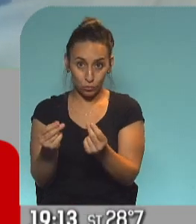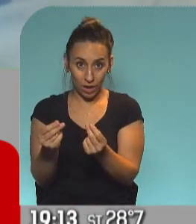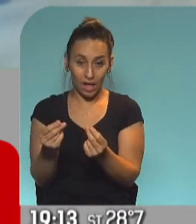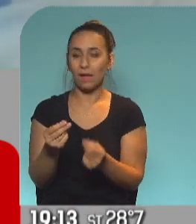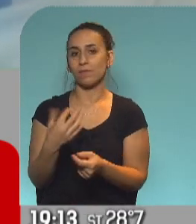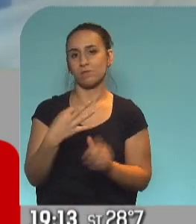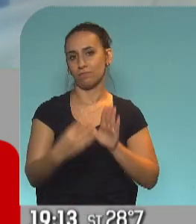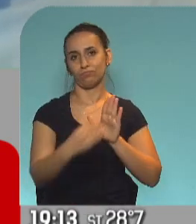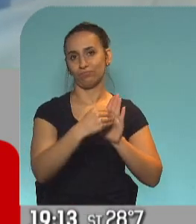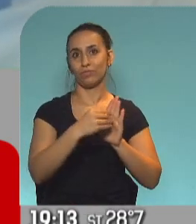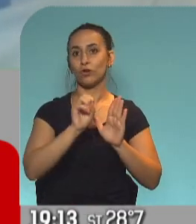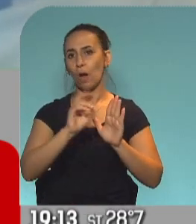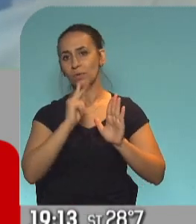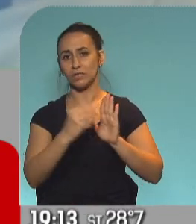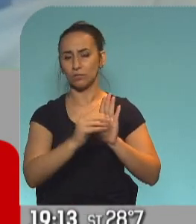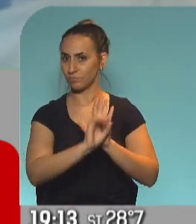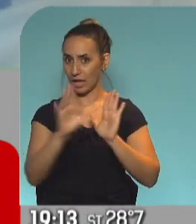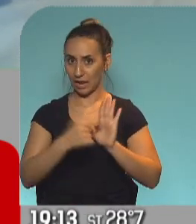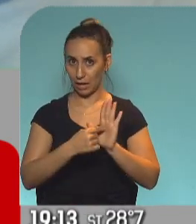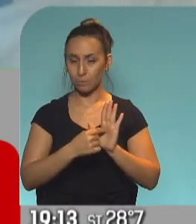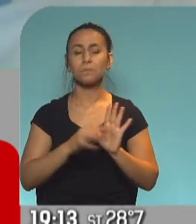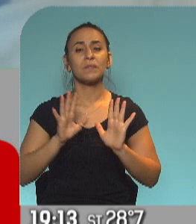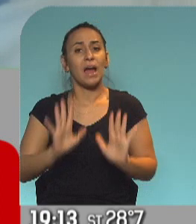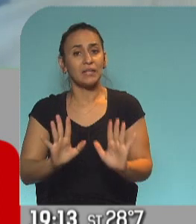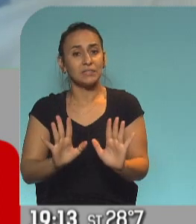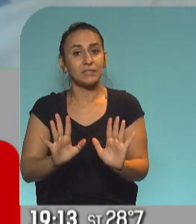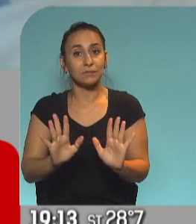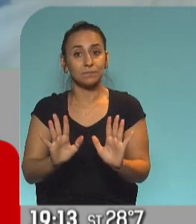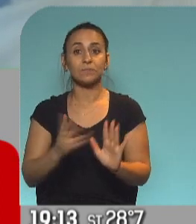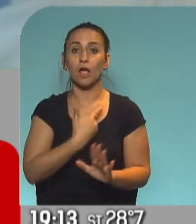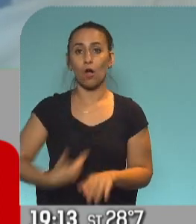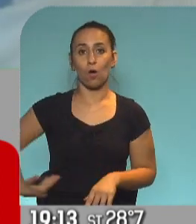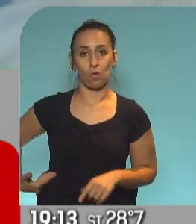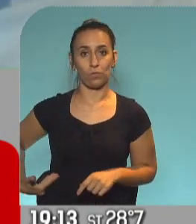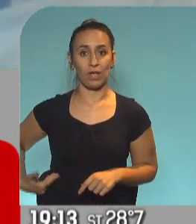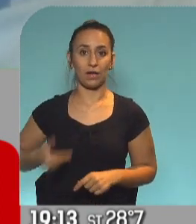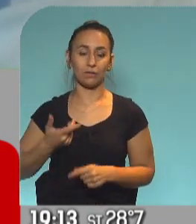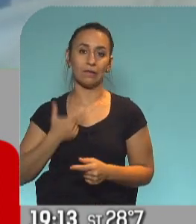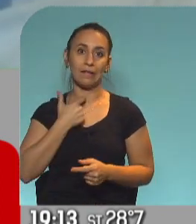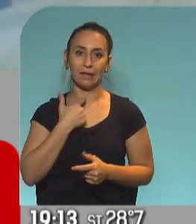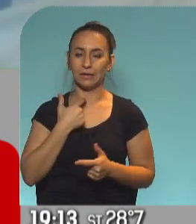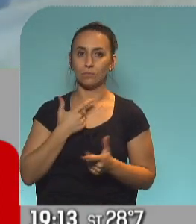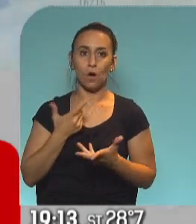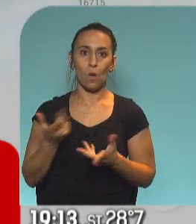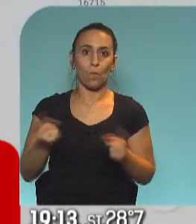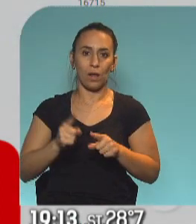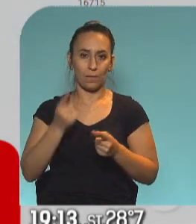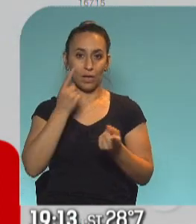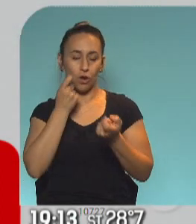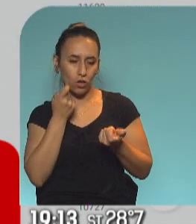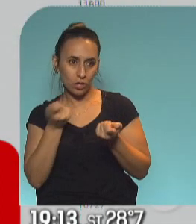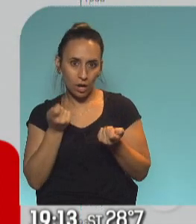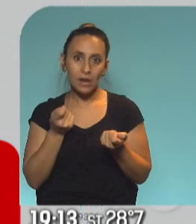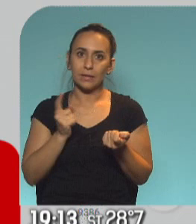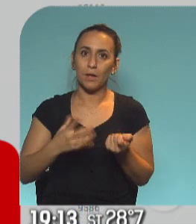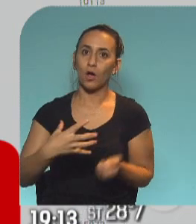conociendo. Con esto, con estas cosas, de alguna manera está el gobierno tratando de recuperar la pelota, que en este caso la pelota que es la confianza